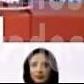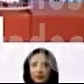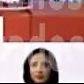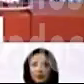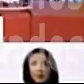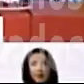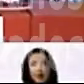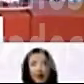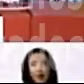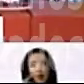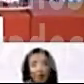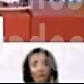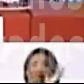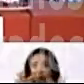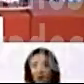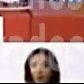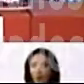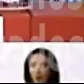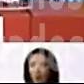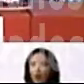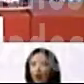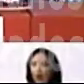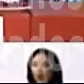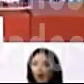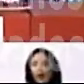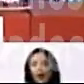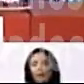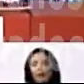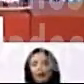El magnicidio se ejecutó, pero fallaron.